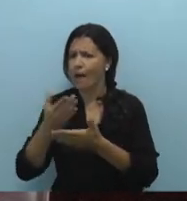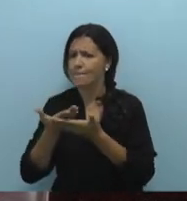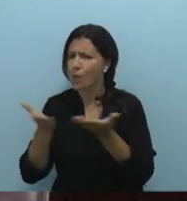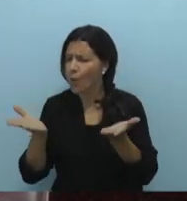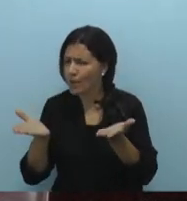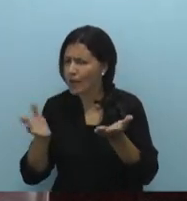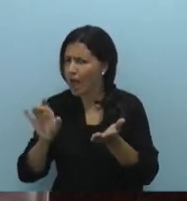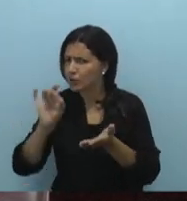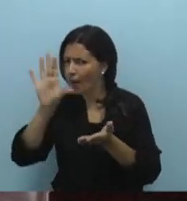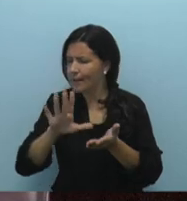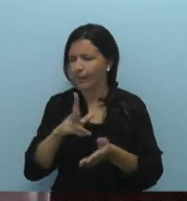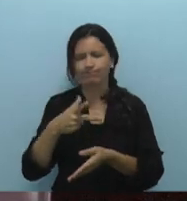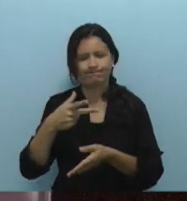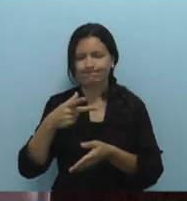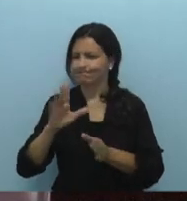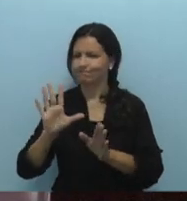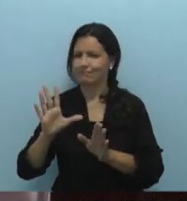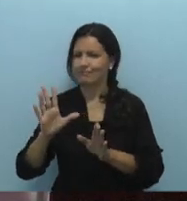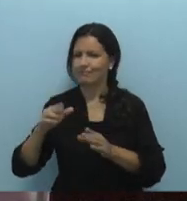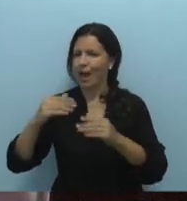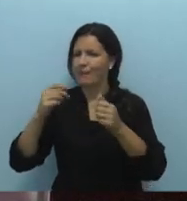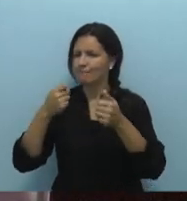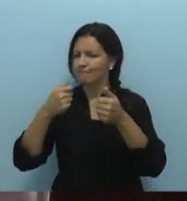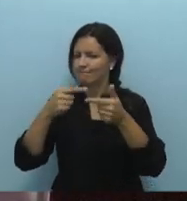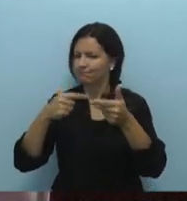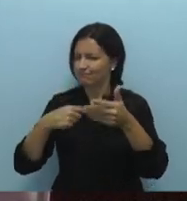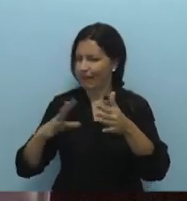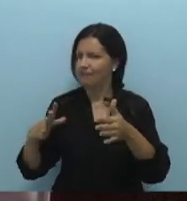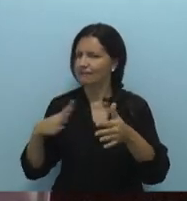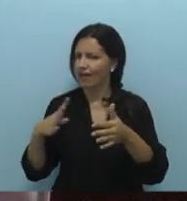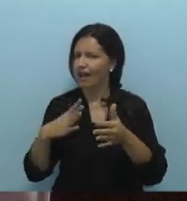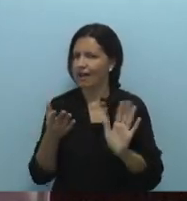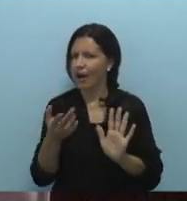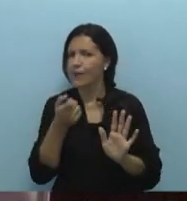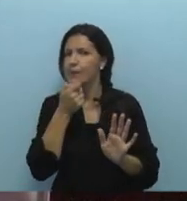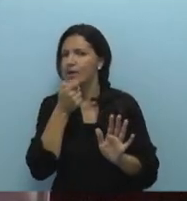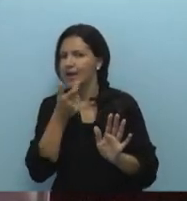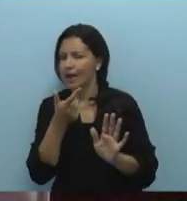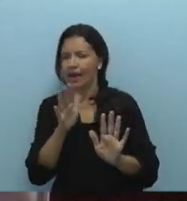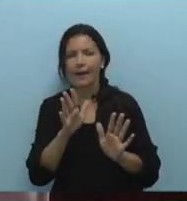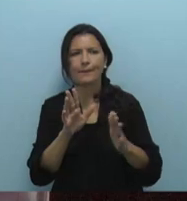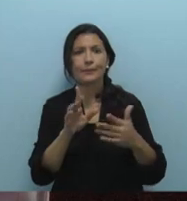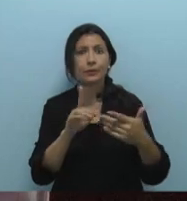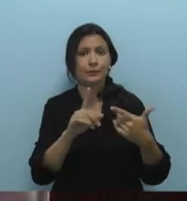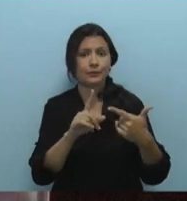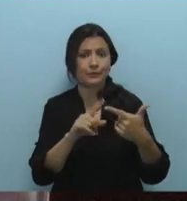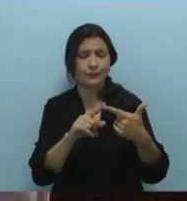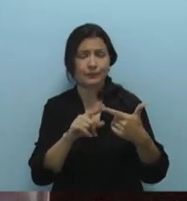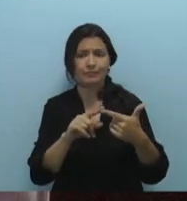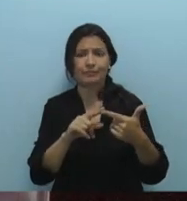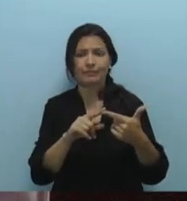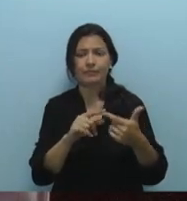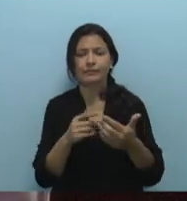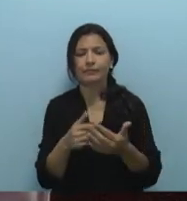otras cuestiones en las que creo que no deberíamos claudicar. Porque yo creo que hay